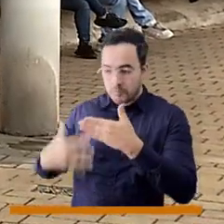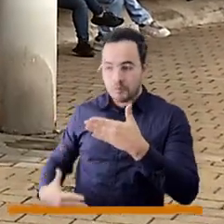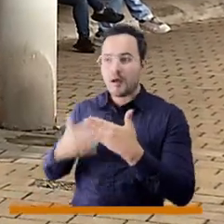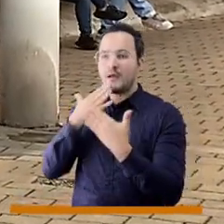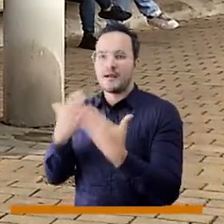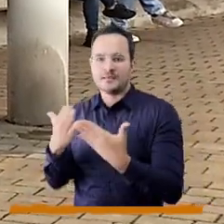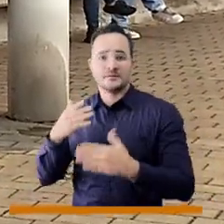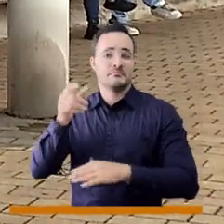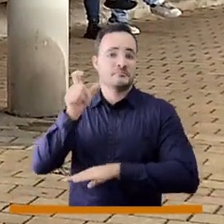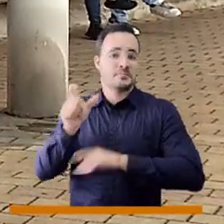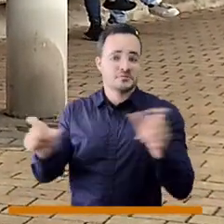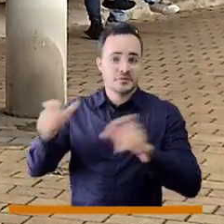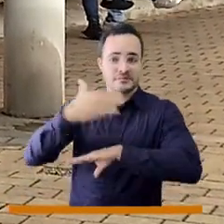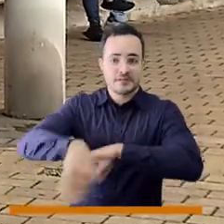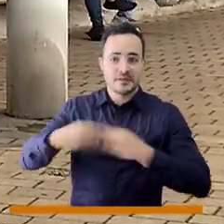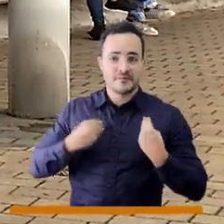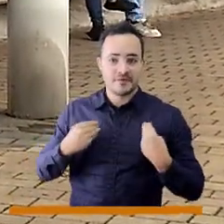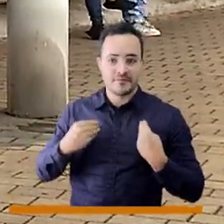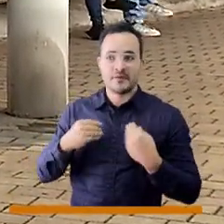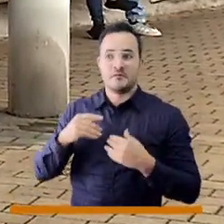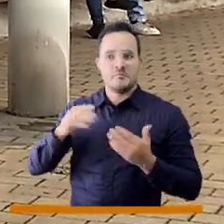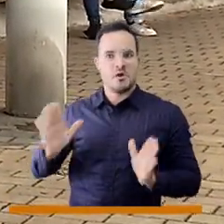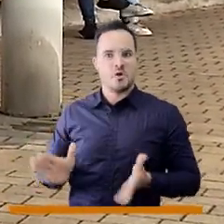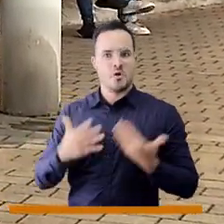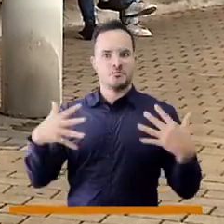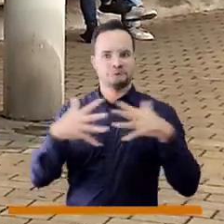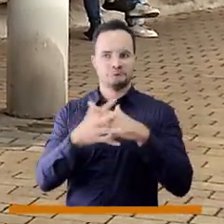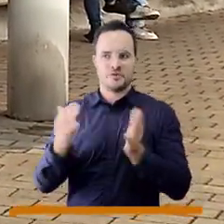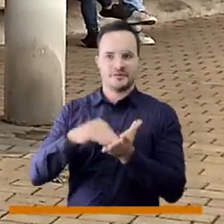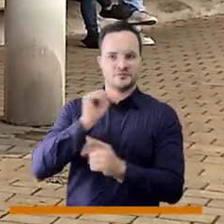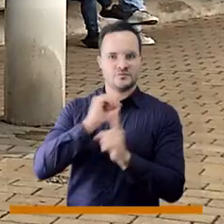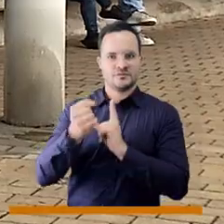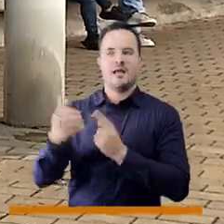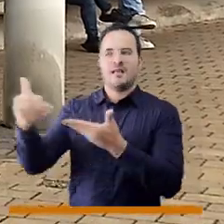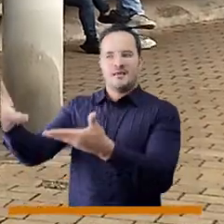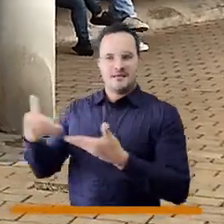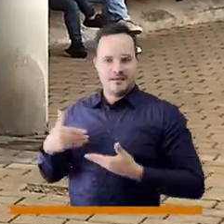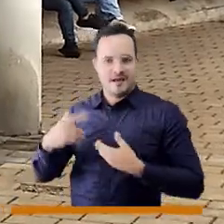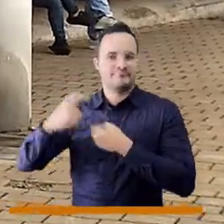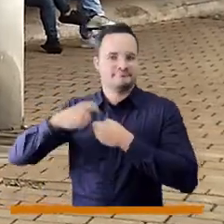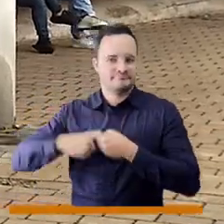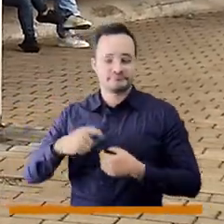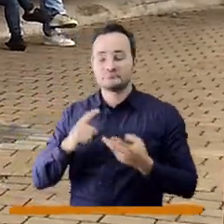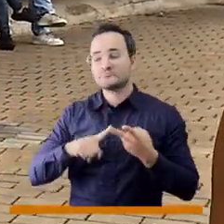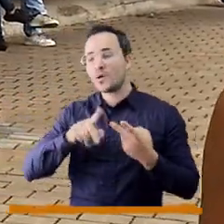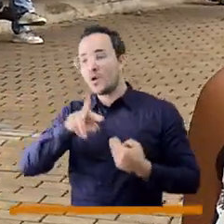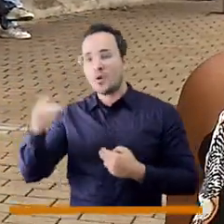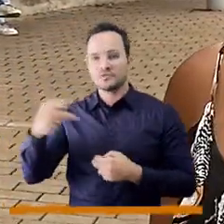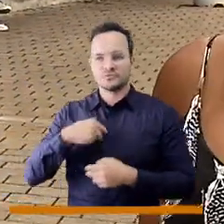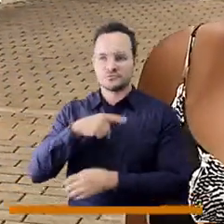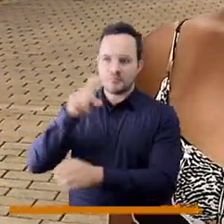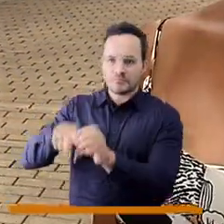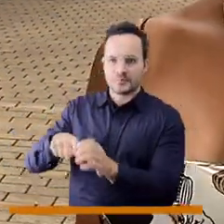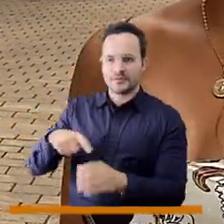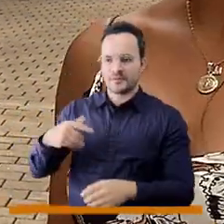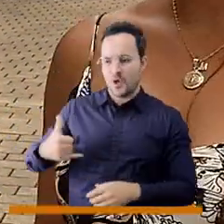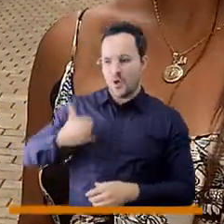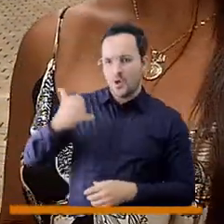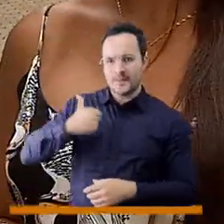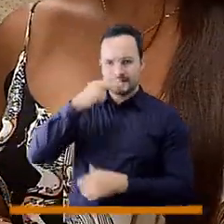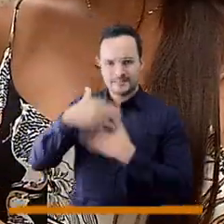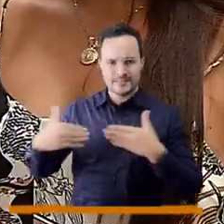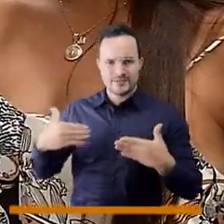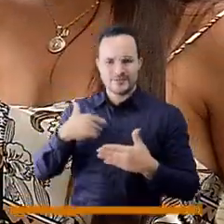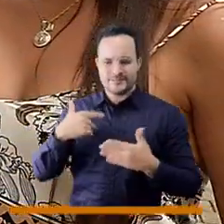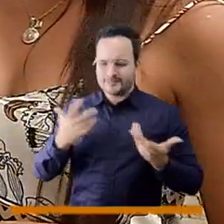su proceso de resocialización, gente que termina el proceso en la unidad de niñez pero se quiere articular para no volver como a